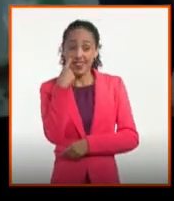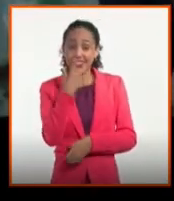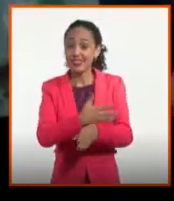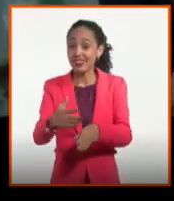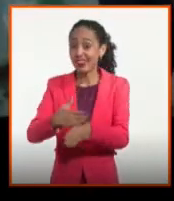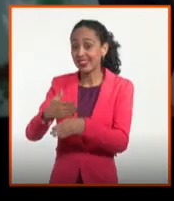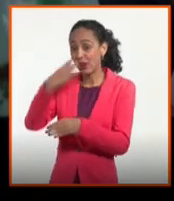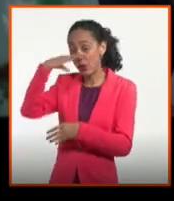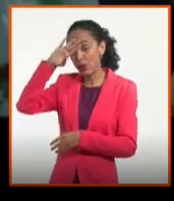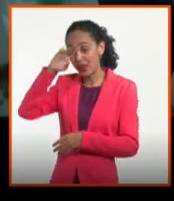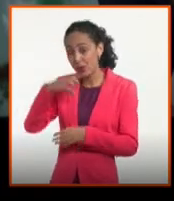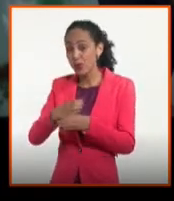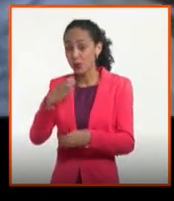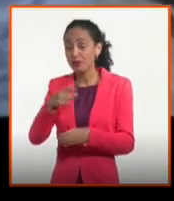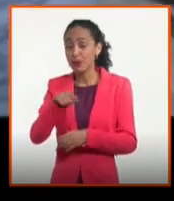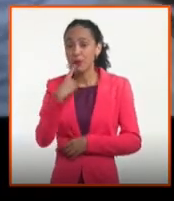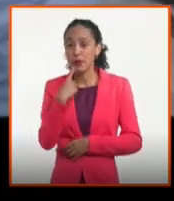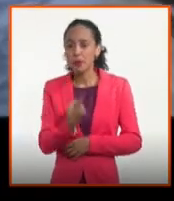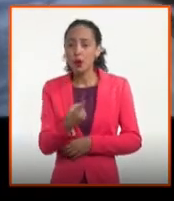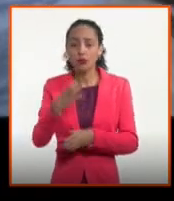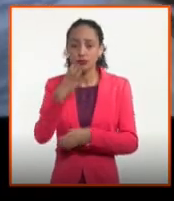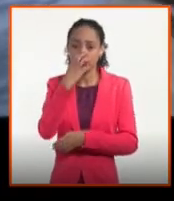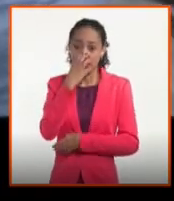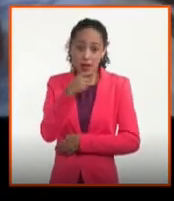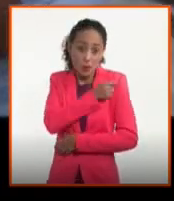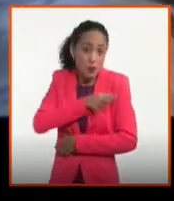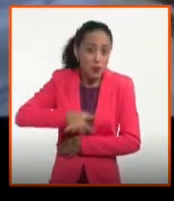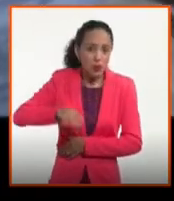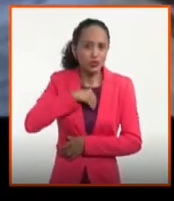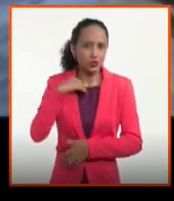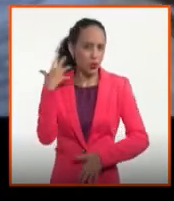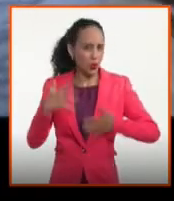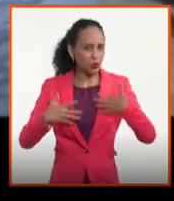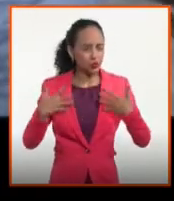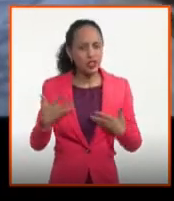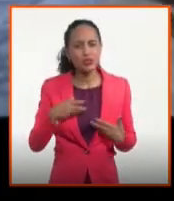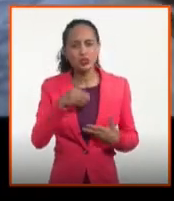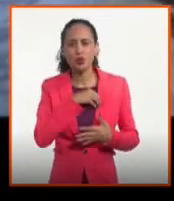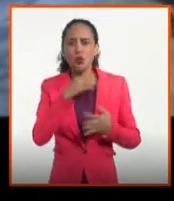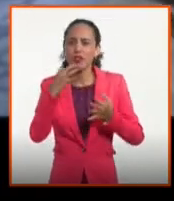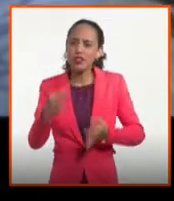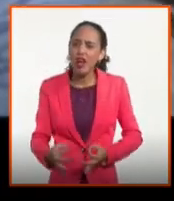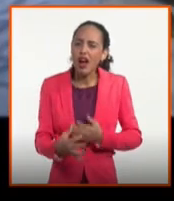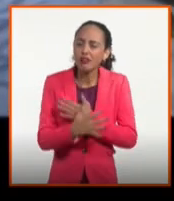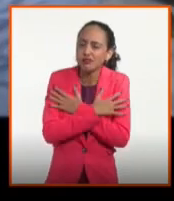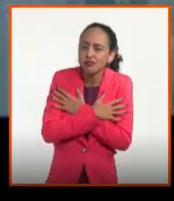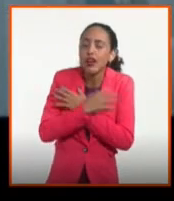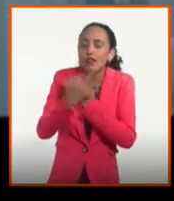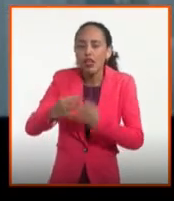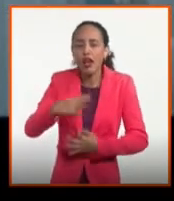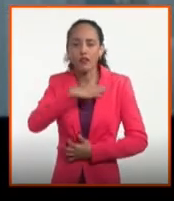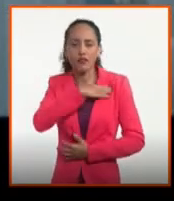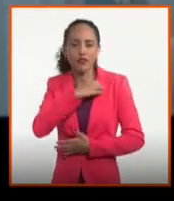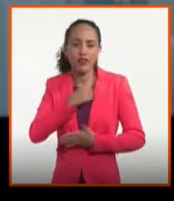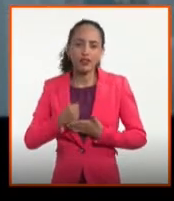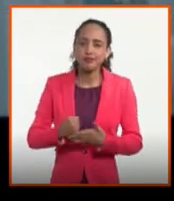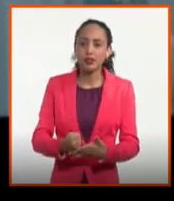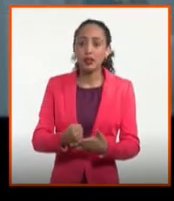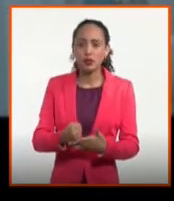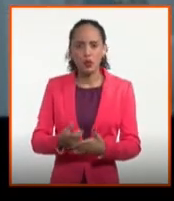y el pueblo sintió esa alegría recuerdo sintió de verdad el calor de esas fuerzas armadas ahí están no con las